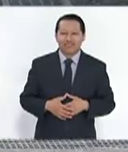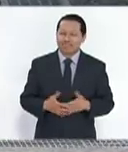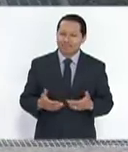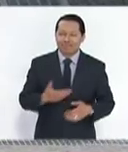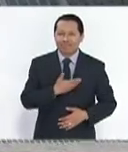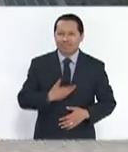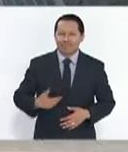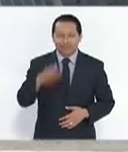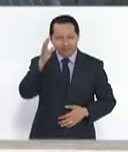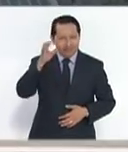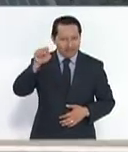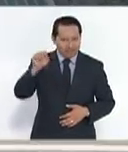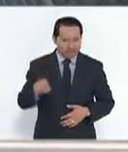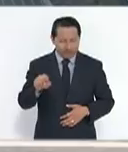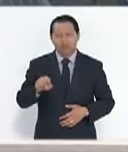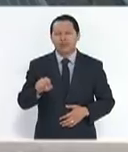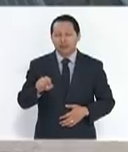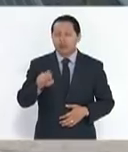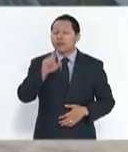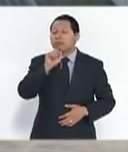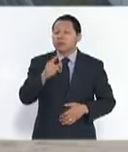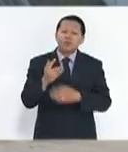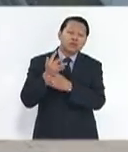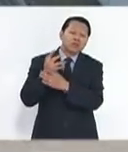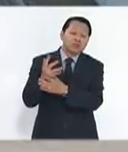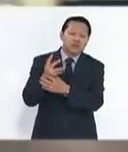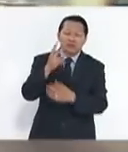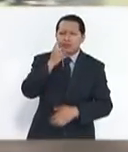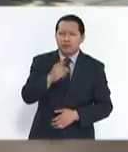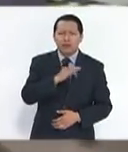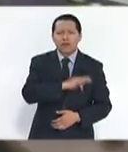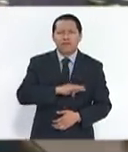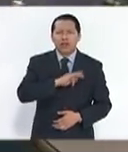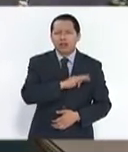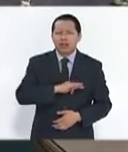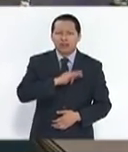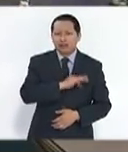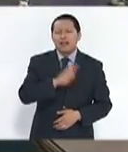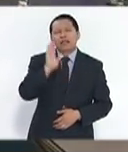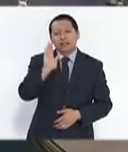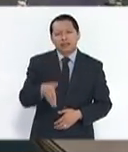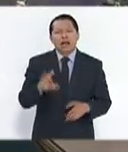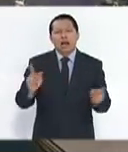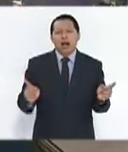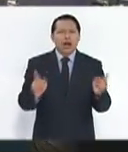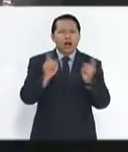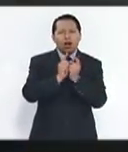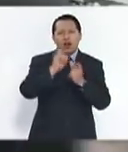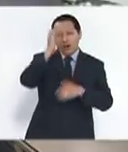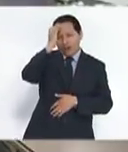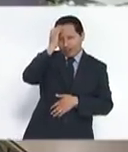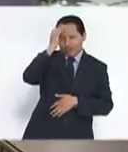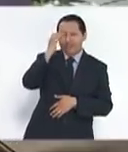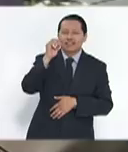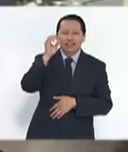El presidente de Corea del Sur, Moon Jae-in, dijo estar feliz de haber conocido a Kim Jong-un, que se convirtió en